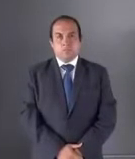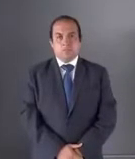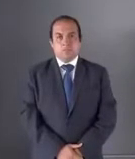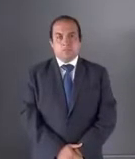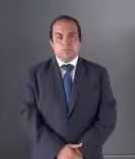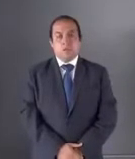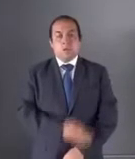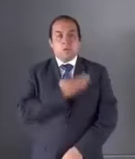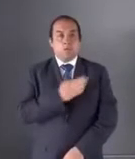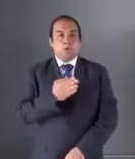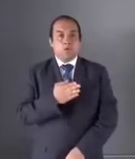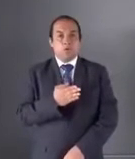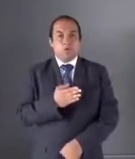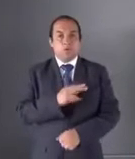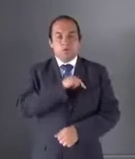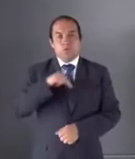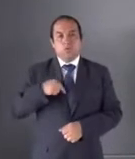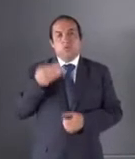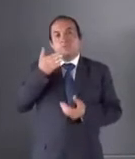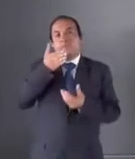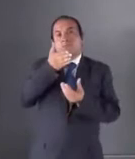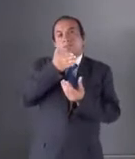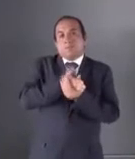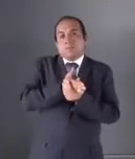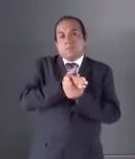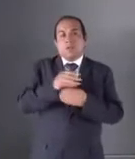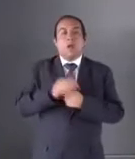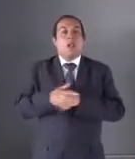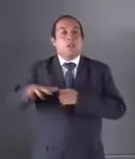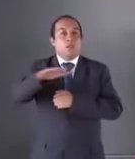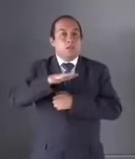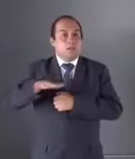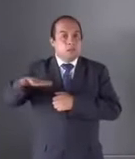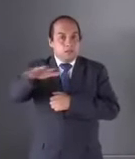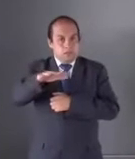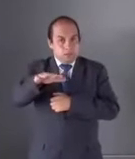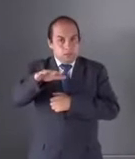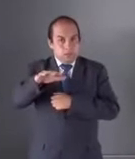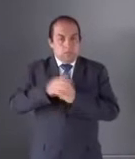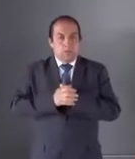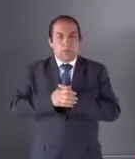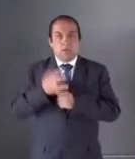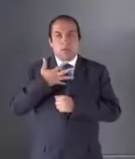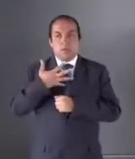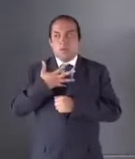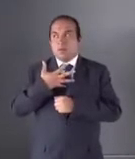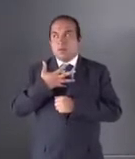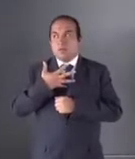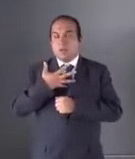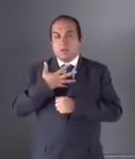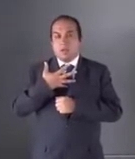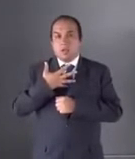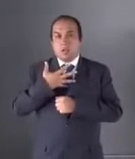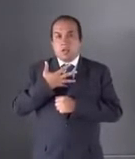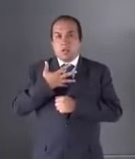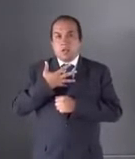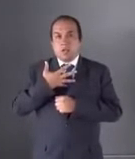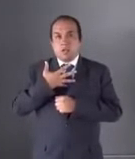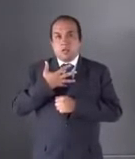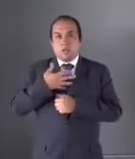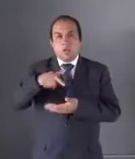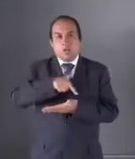Bueno, pues estamos accediendo ya a la zona donde será el andén, digamos, de carga y descarga o